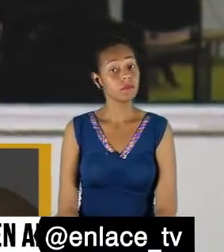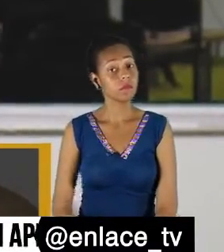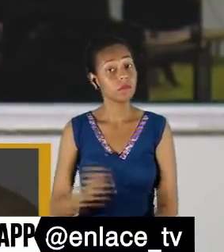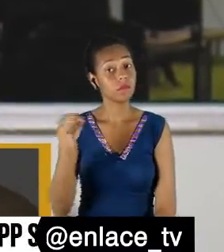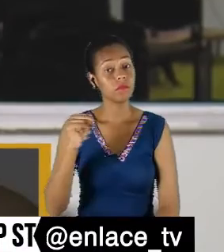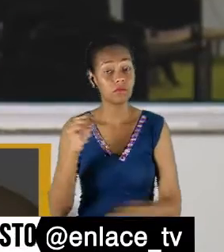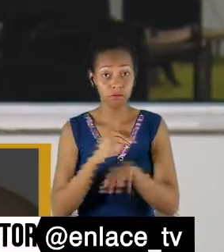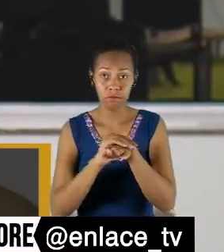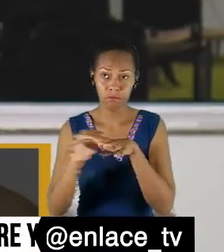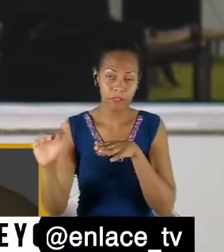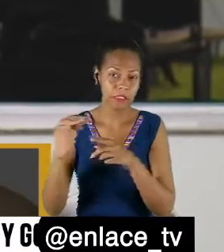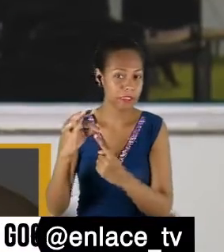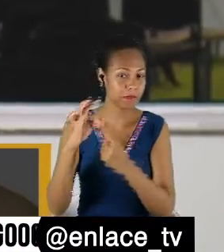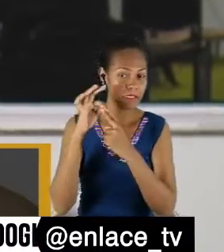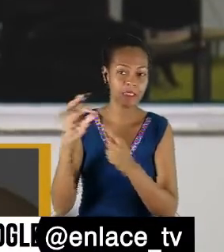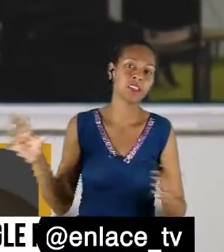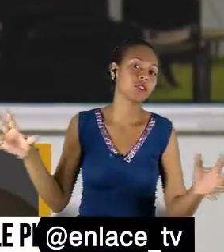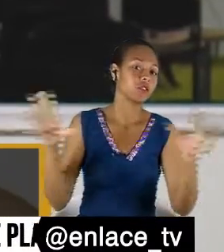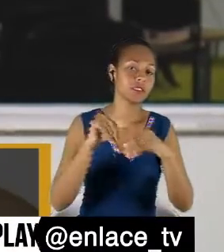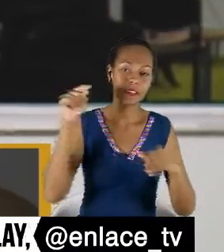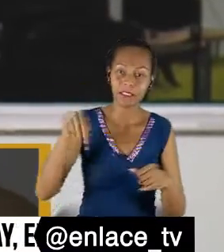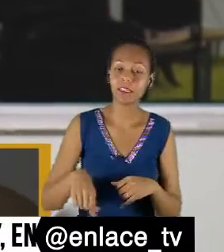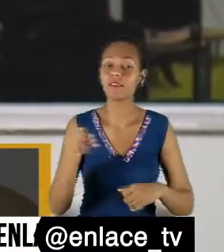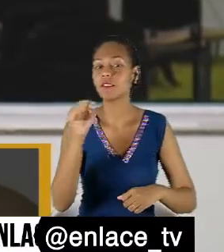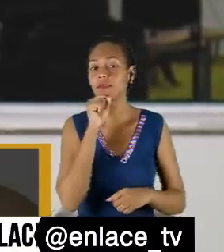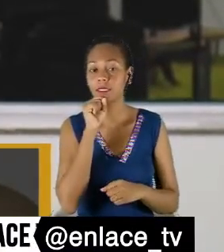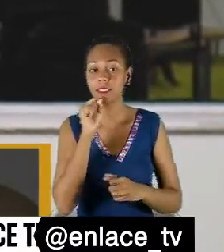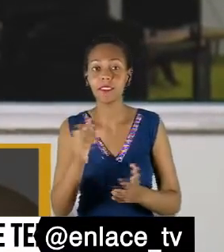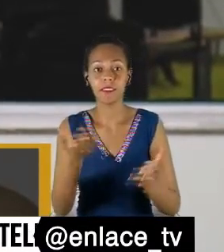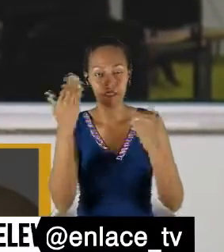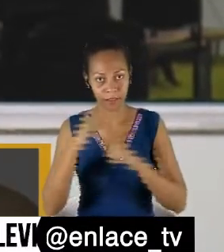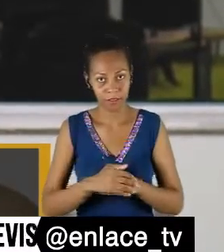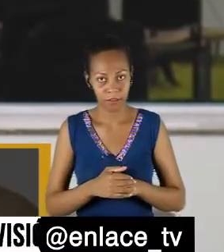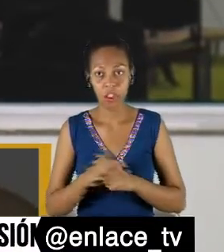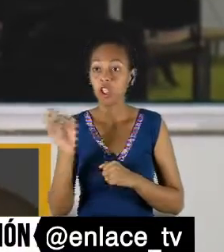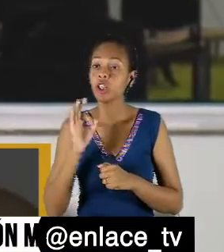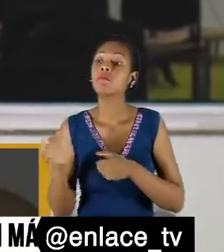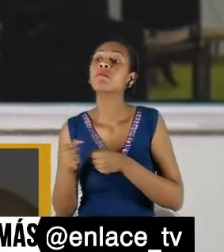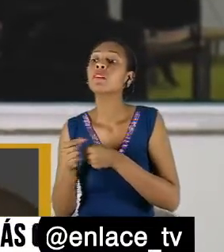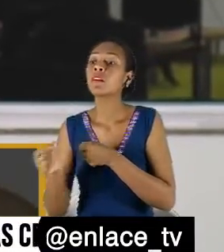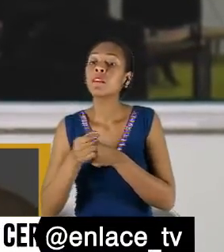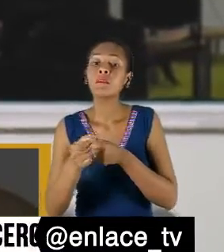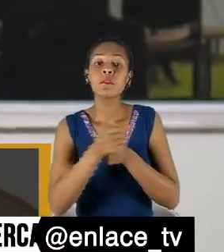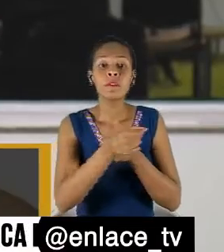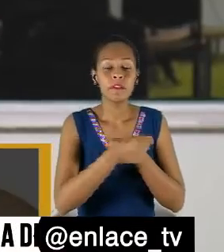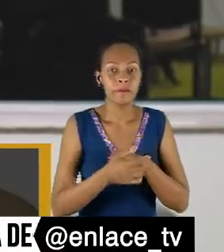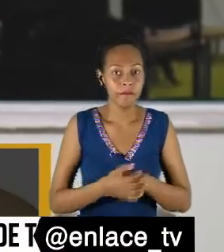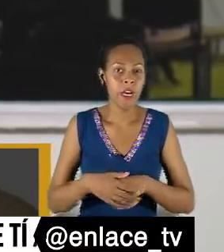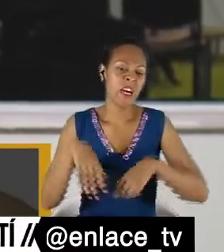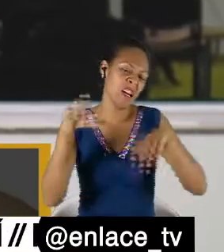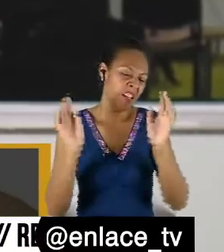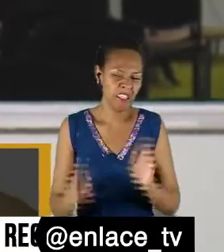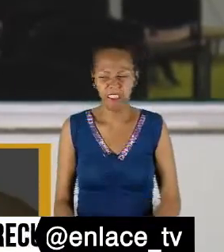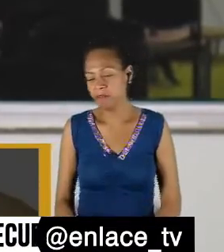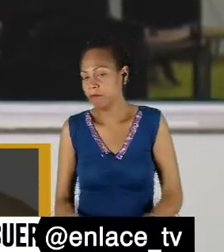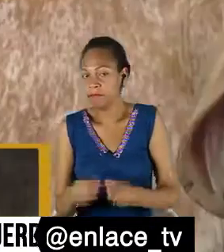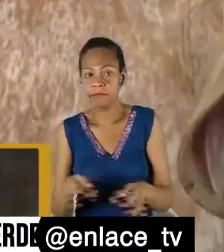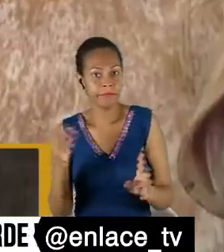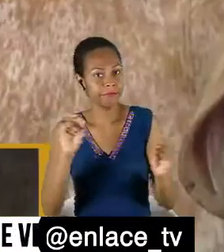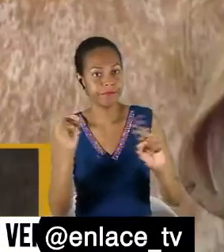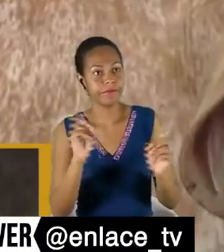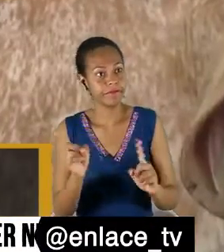a todo el pueblo barranqueño y del Magdalena Medio. Este año no se pueden perder Feriagro, la versión número